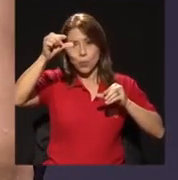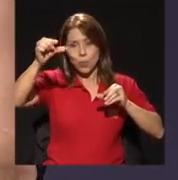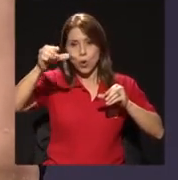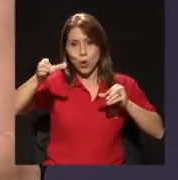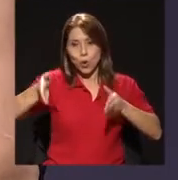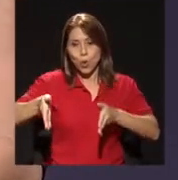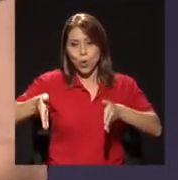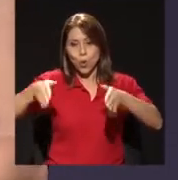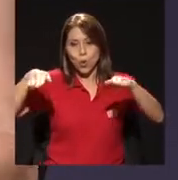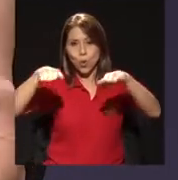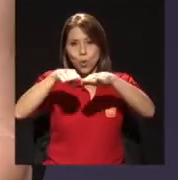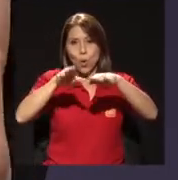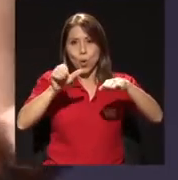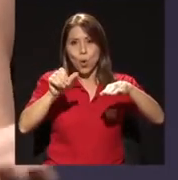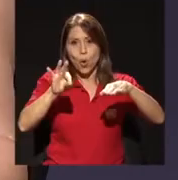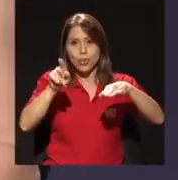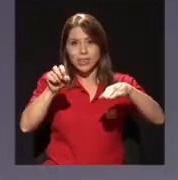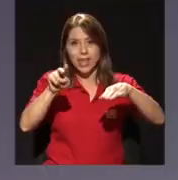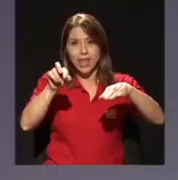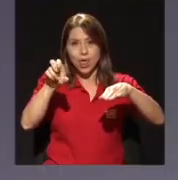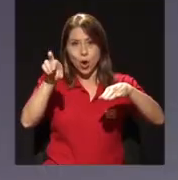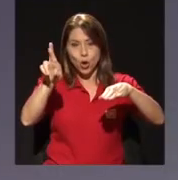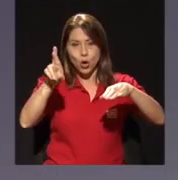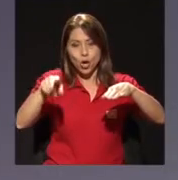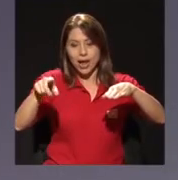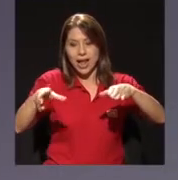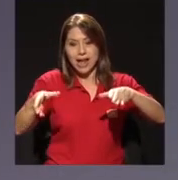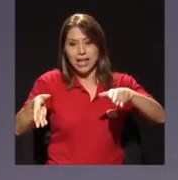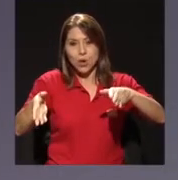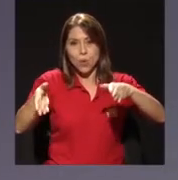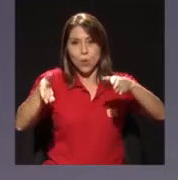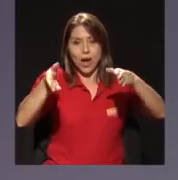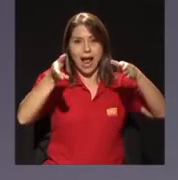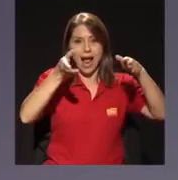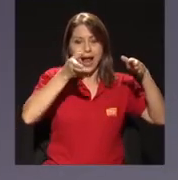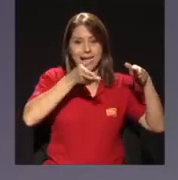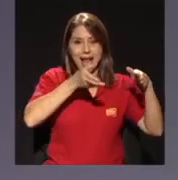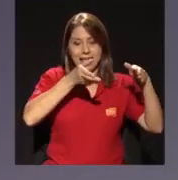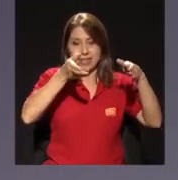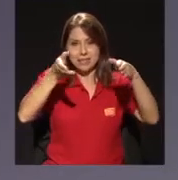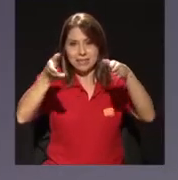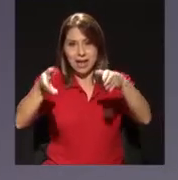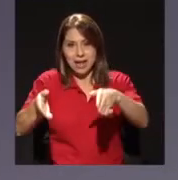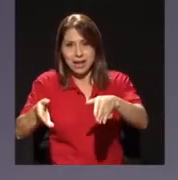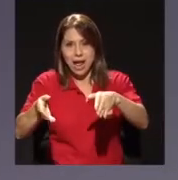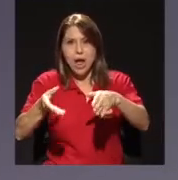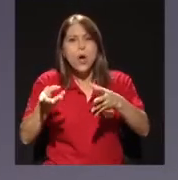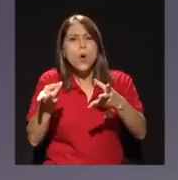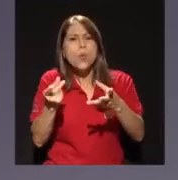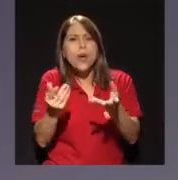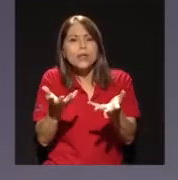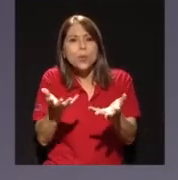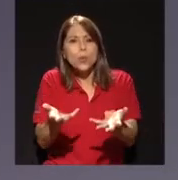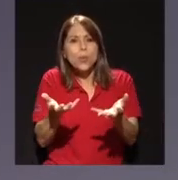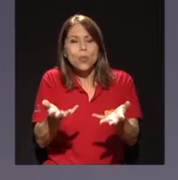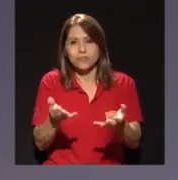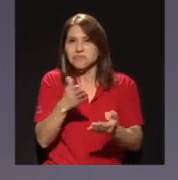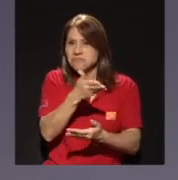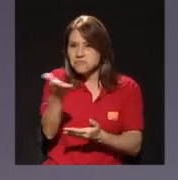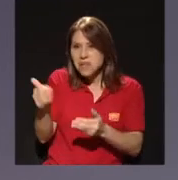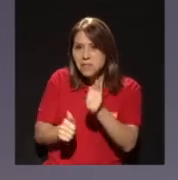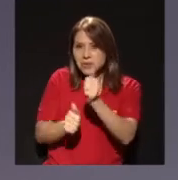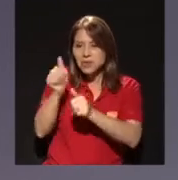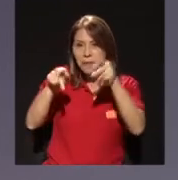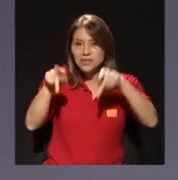expliquemos a la gente qué son los contenedores y aproximadamente el peso que pueden tener cada uno. Bueno, yo creo que la mayoría de los costarricenses conocemos qué es un contenedor,